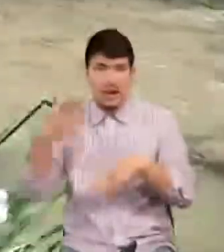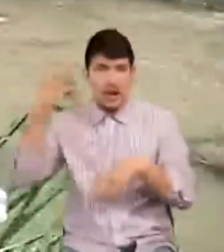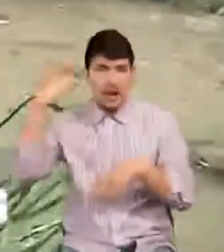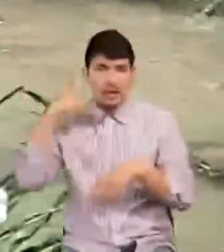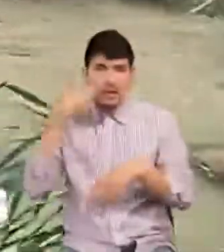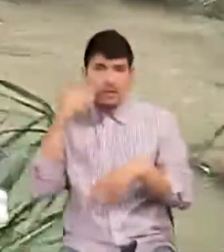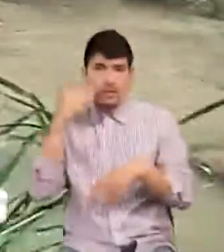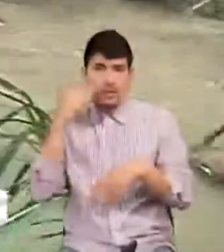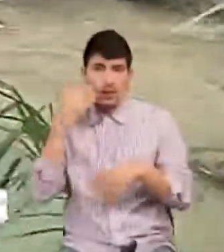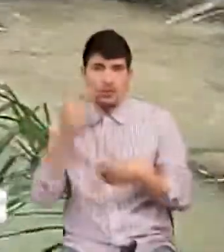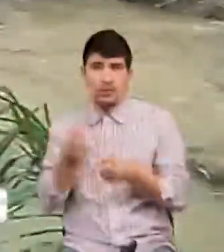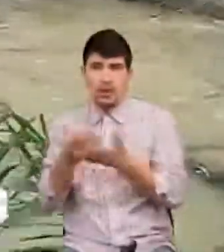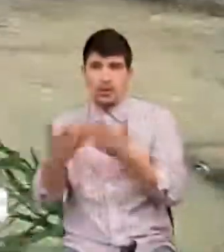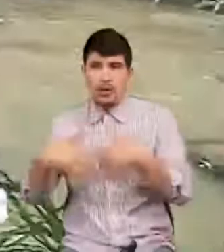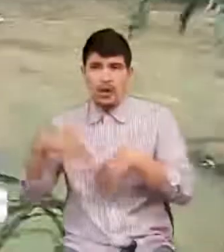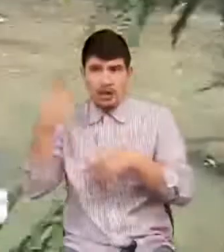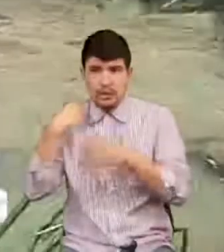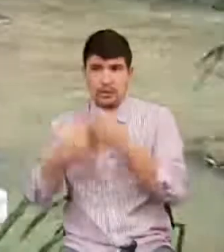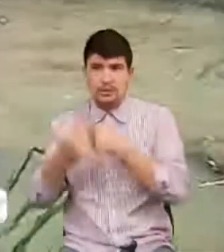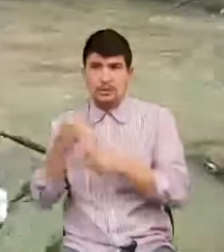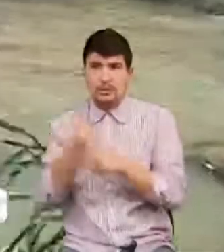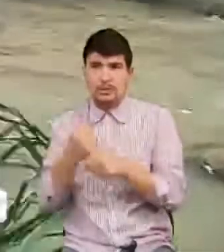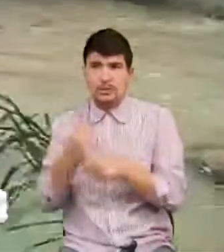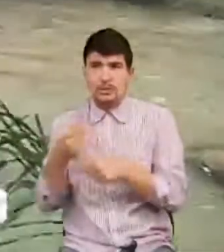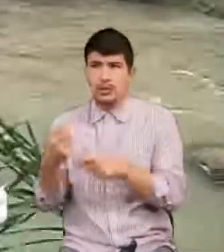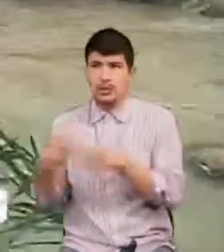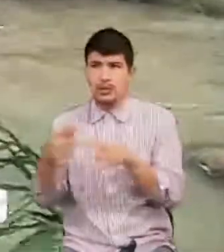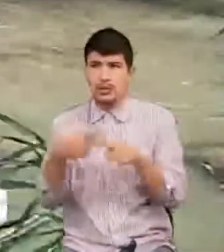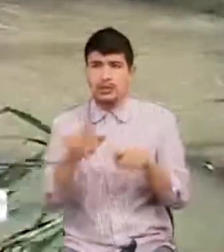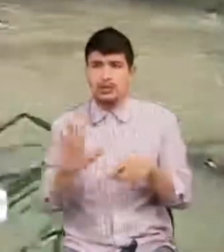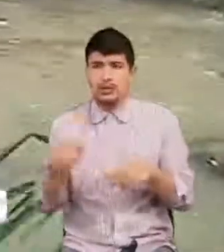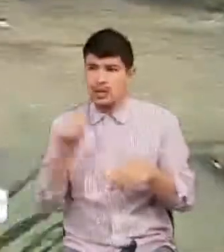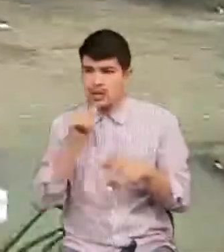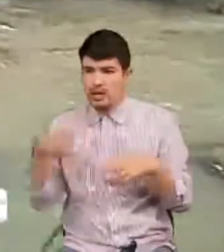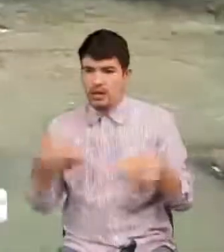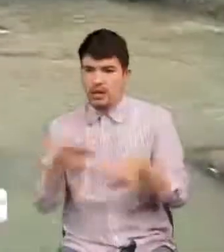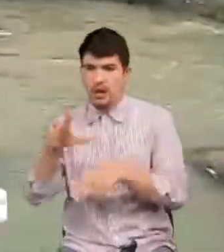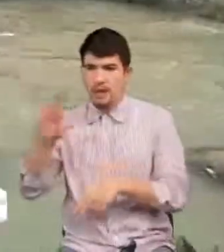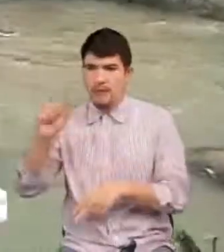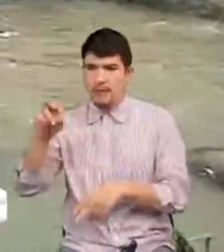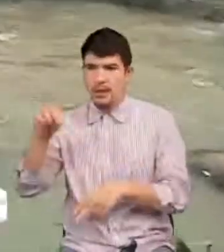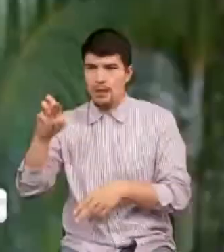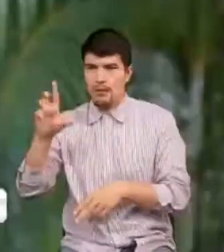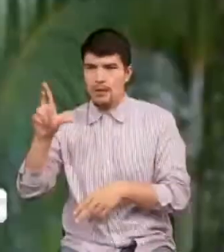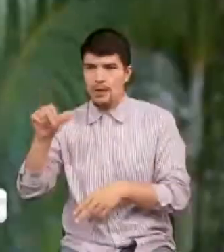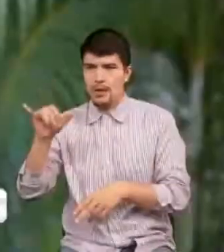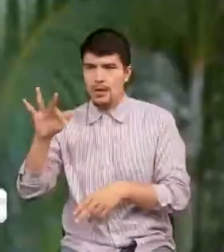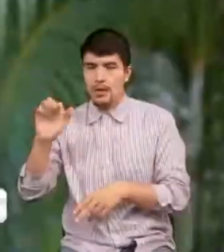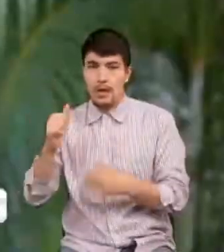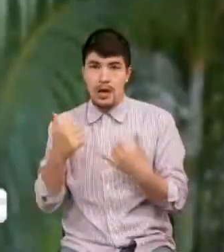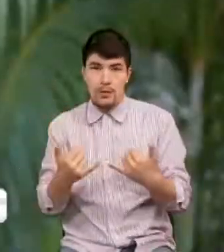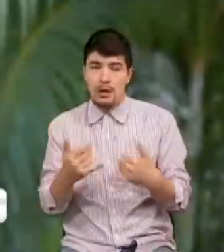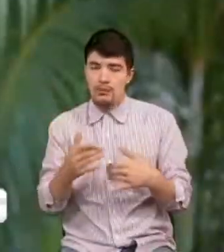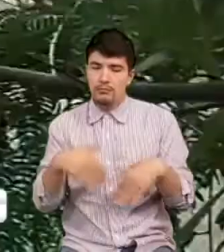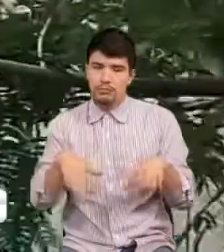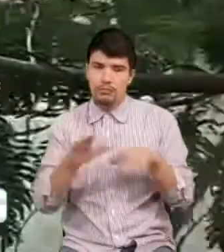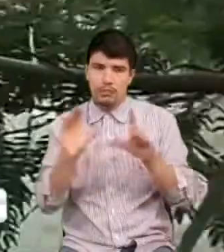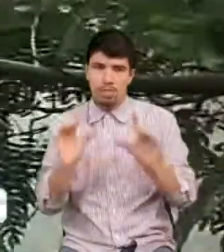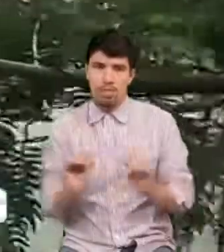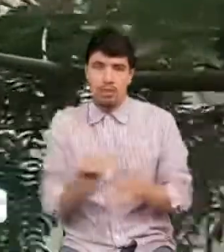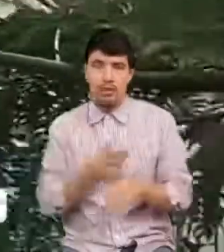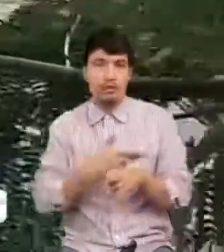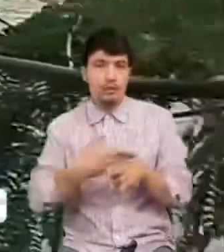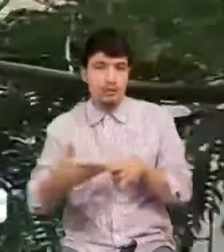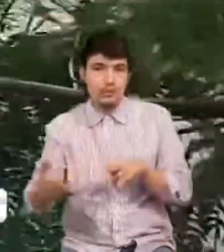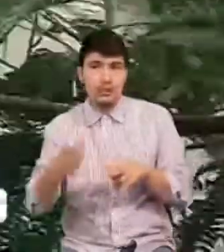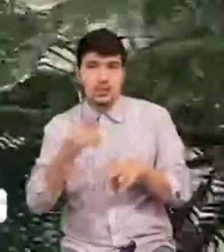se entregaron las concesiones hace varios años a tantos usuarios del río Pamplonita y del río Zulia a la que existe el día de hoy. Vendrán tiempos